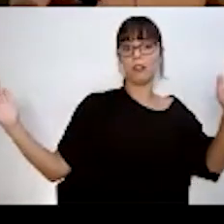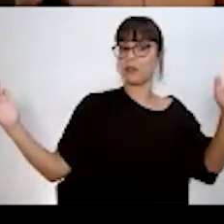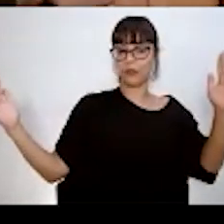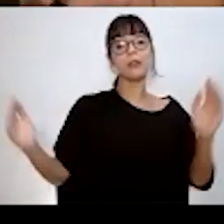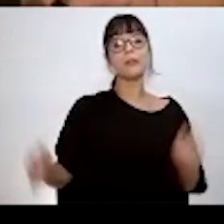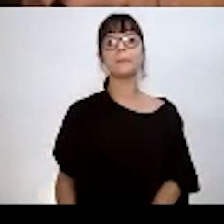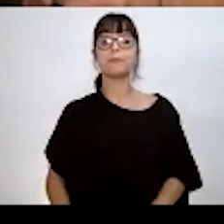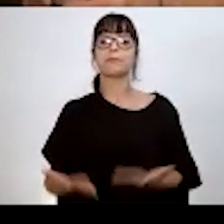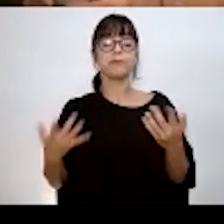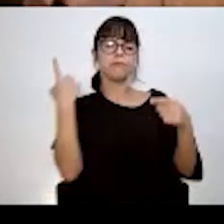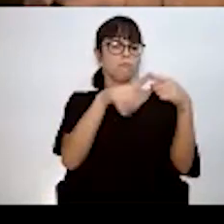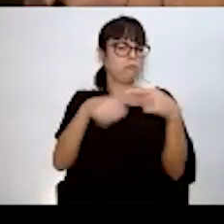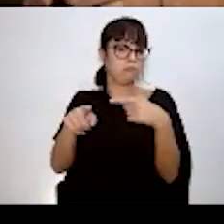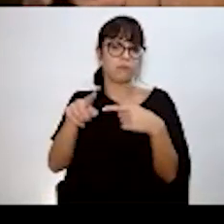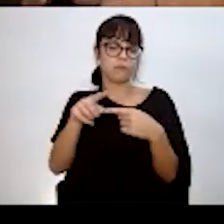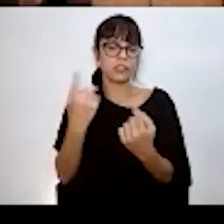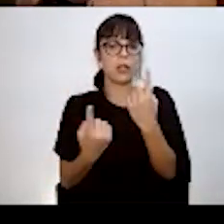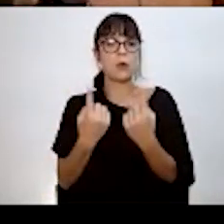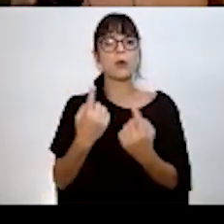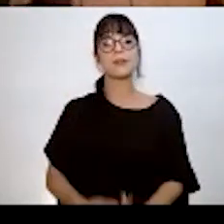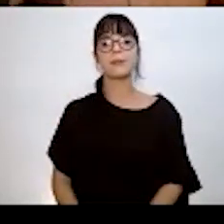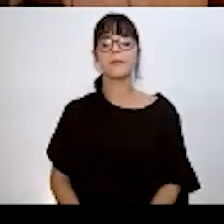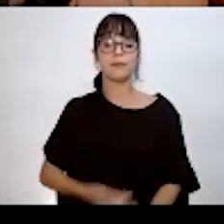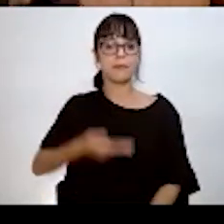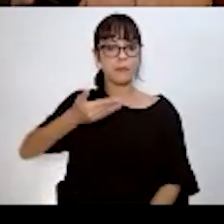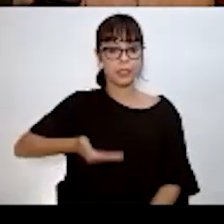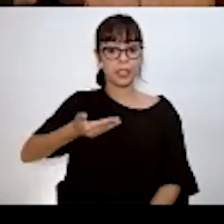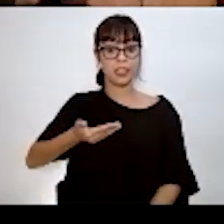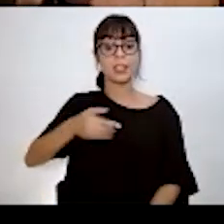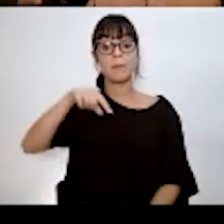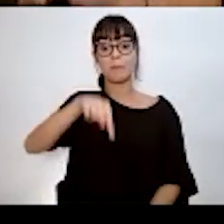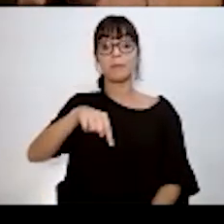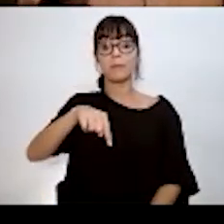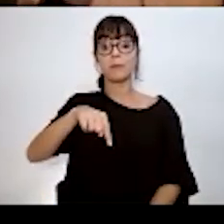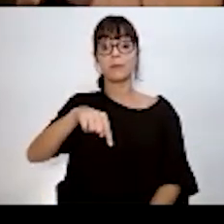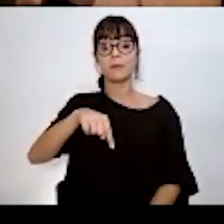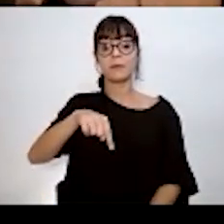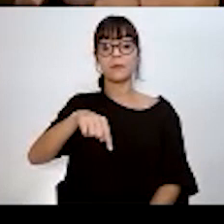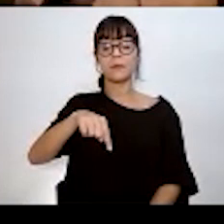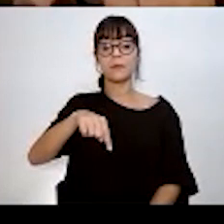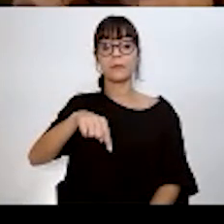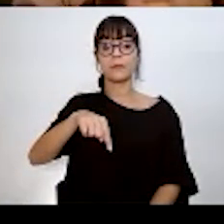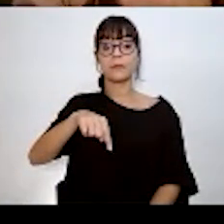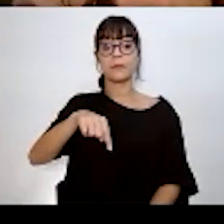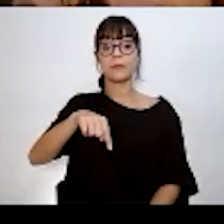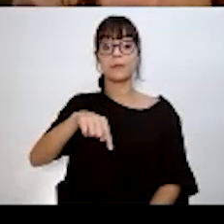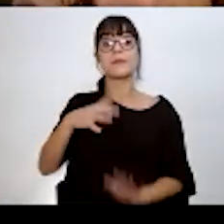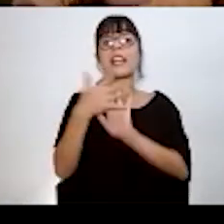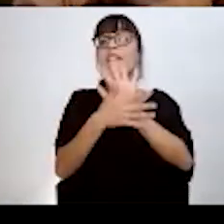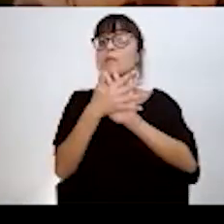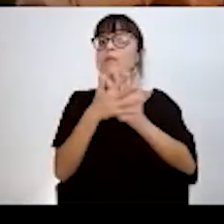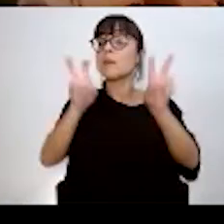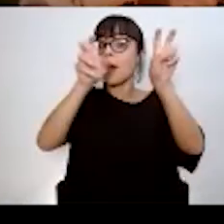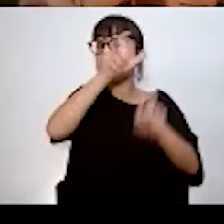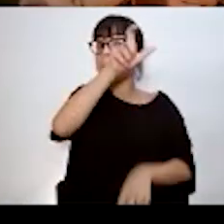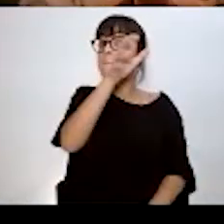Por un lado, que lo que estamos hablando es del poblamiento estable de humanos en